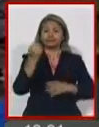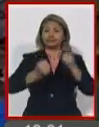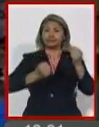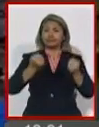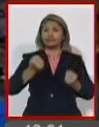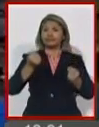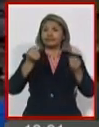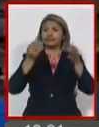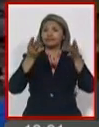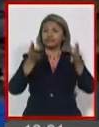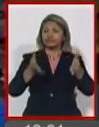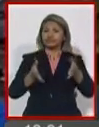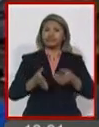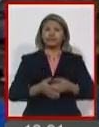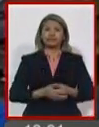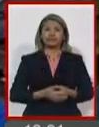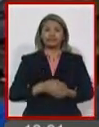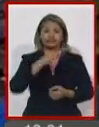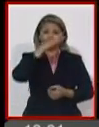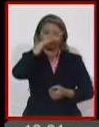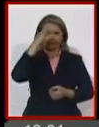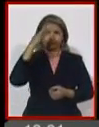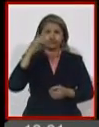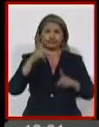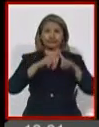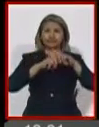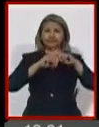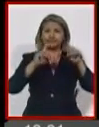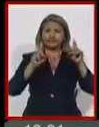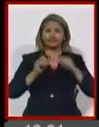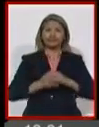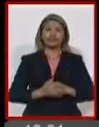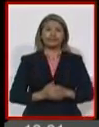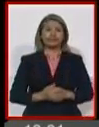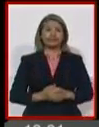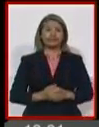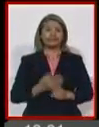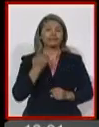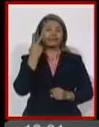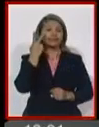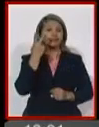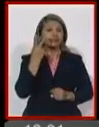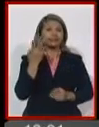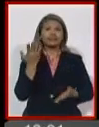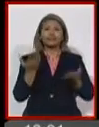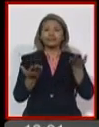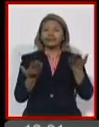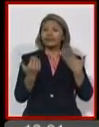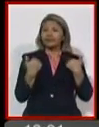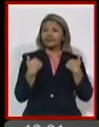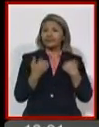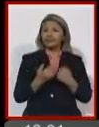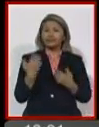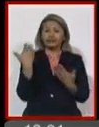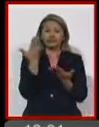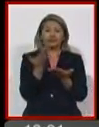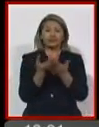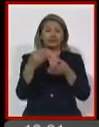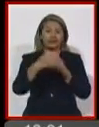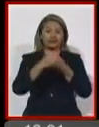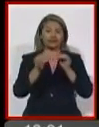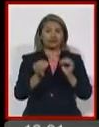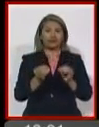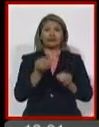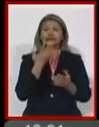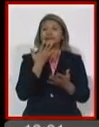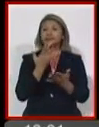está supuestamente en estado de ebriedad, pero eso está por verse. Vamos a realizar, llegando en la oficina, vamos